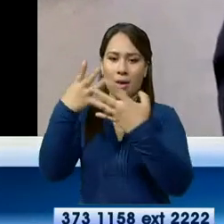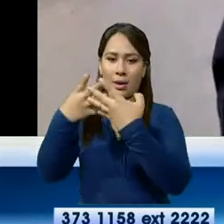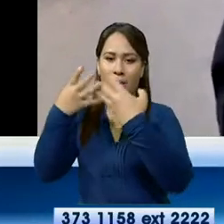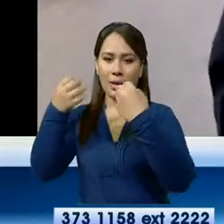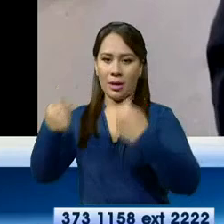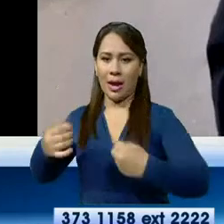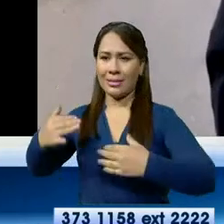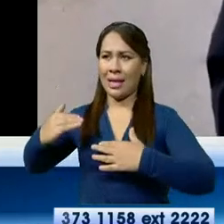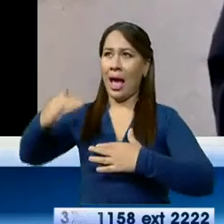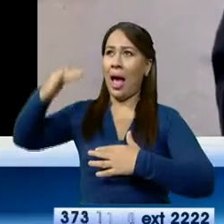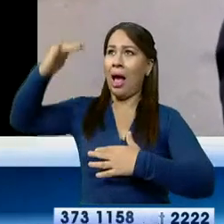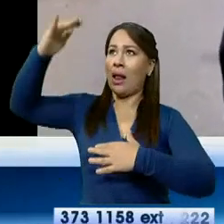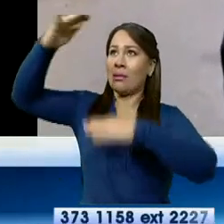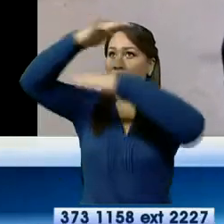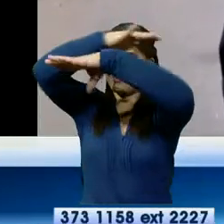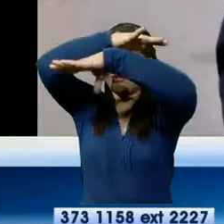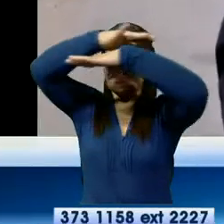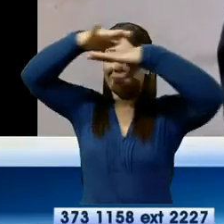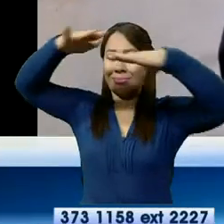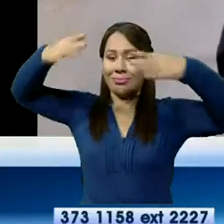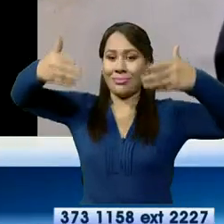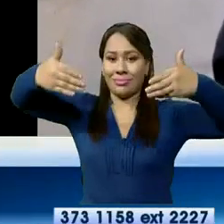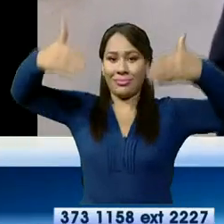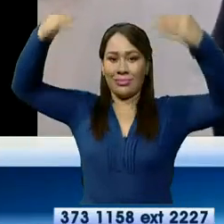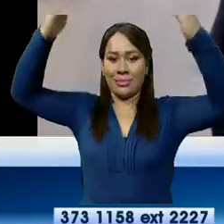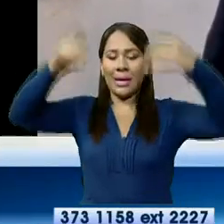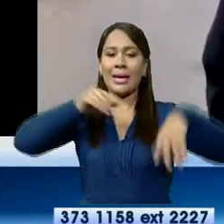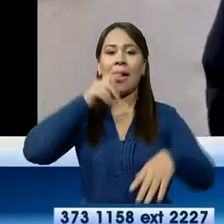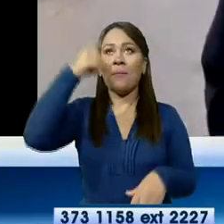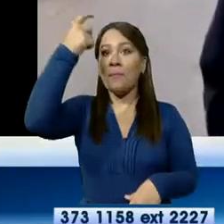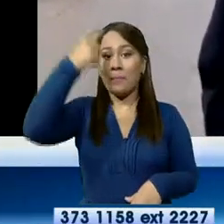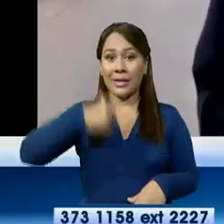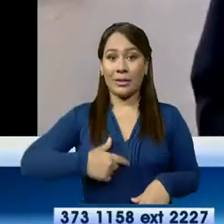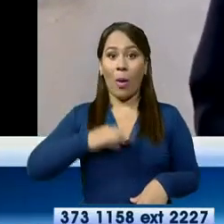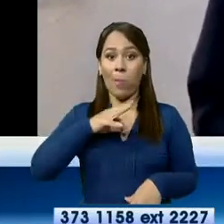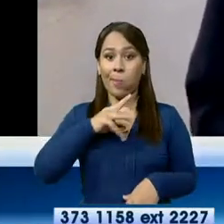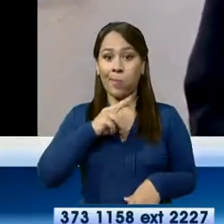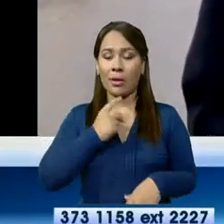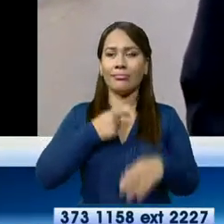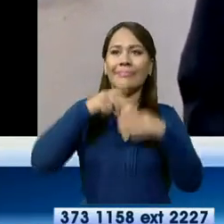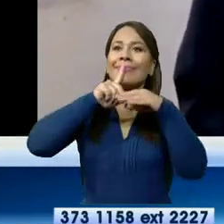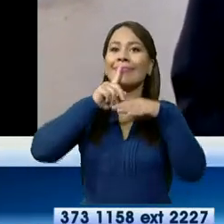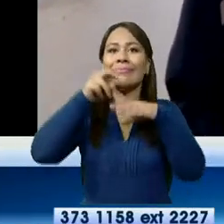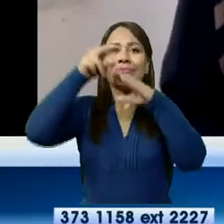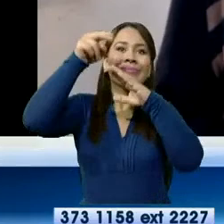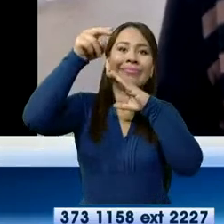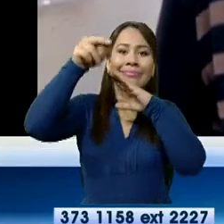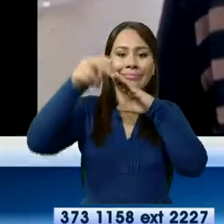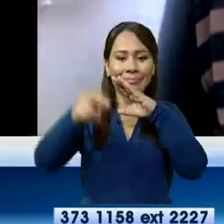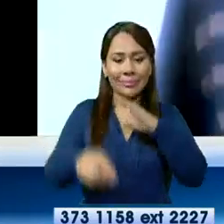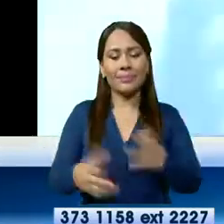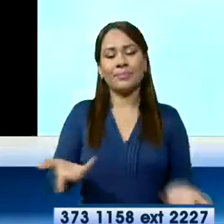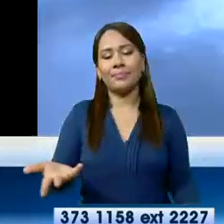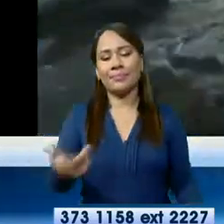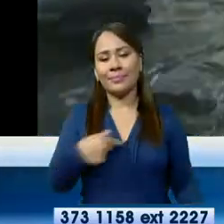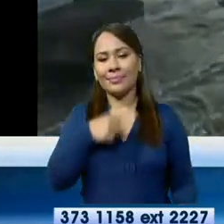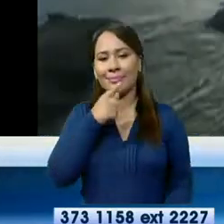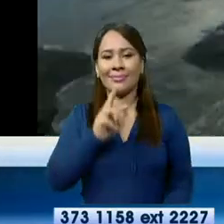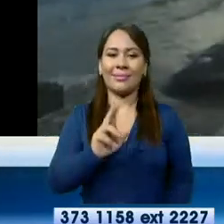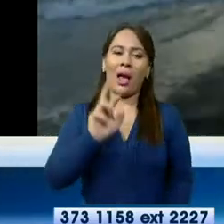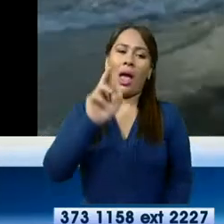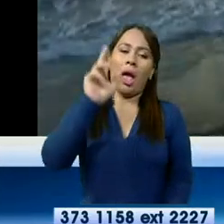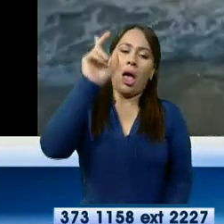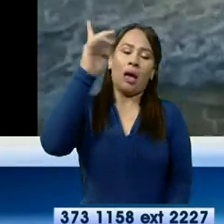Y la cárcel era arriba. De ahí se escapaban los presos. Y subían, bueno, ¿quién quiere estar preso, verdad?